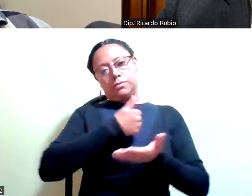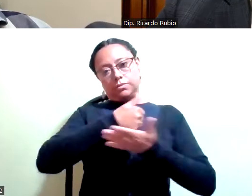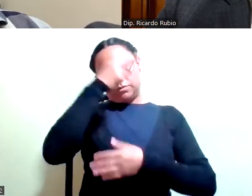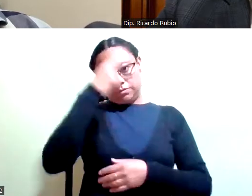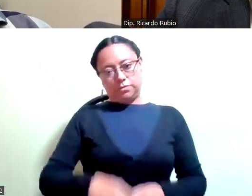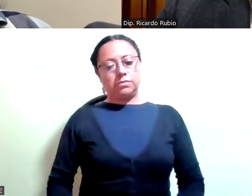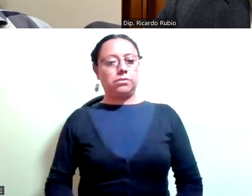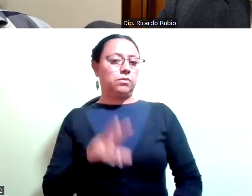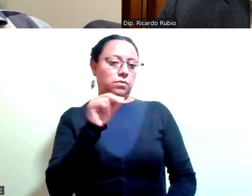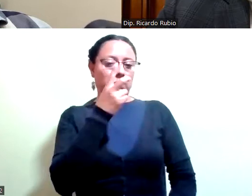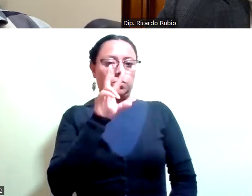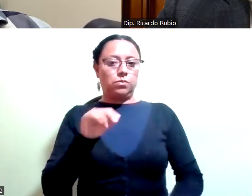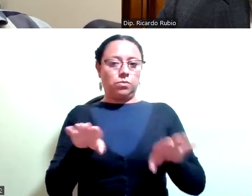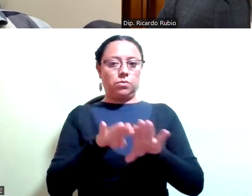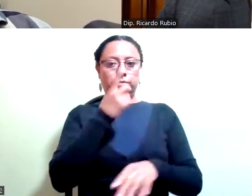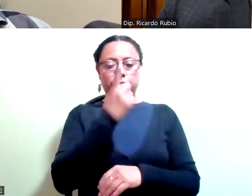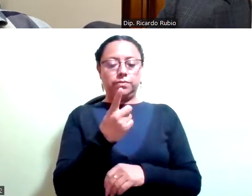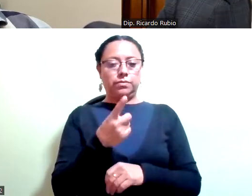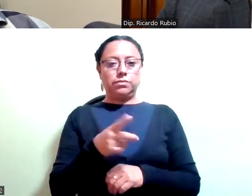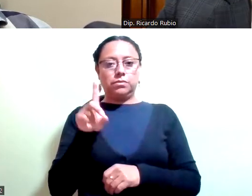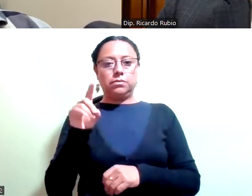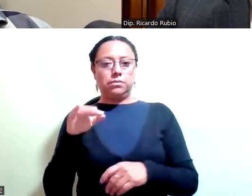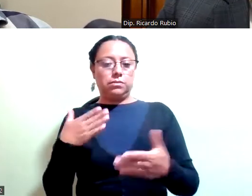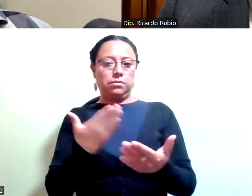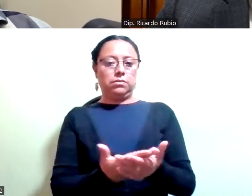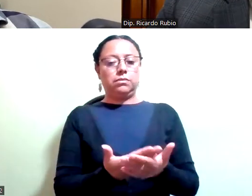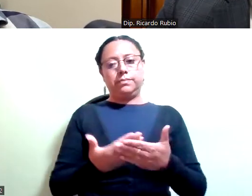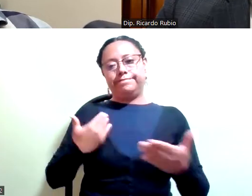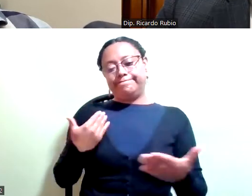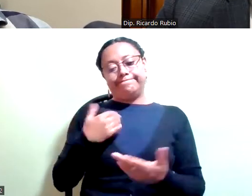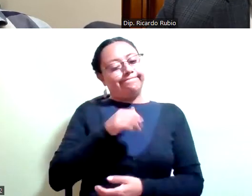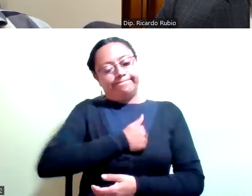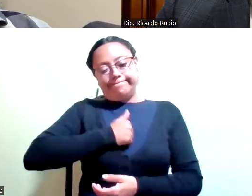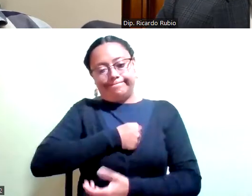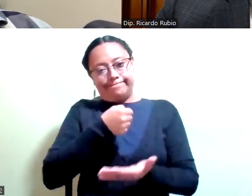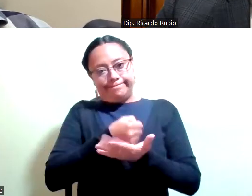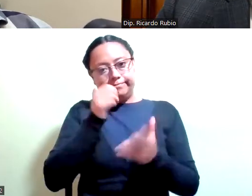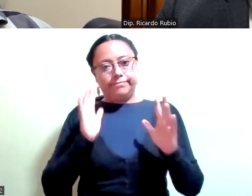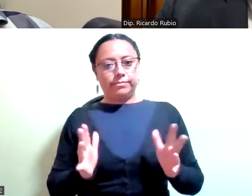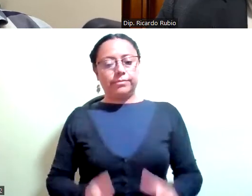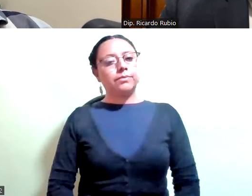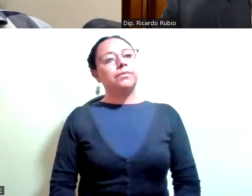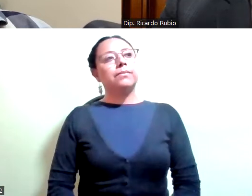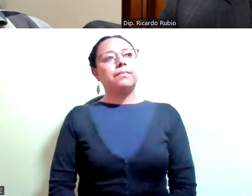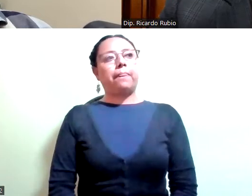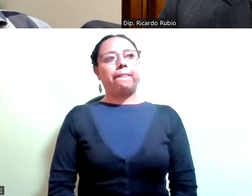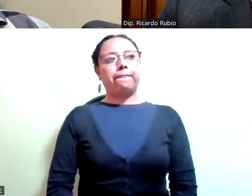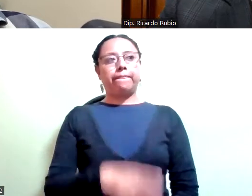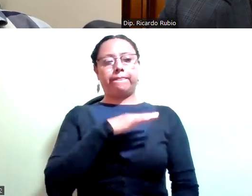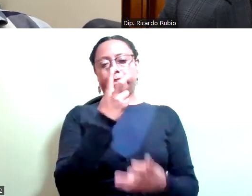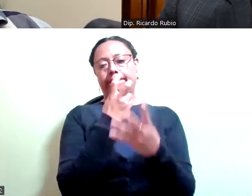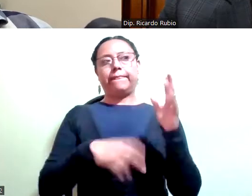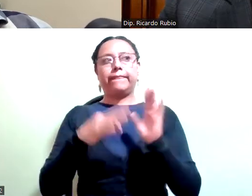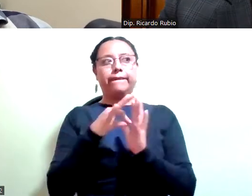no como lo establece el dictamen anterior que lamentablemente se aprobó. Entre los aspectos que